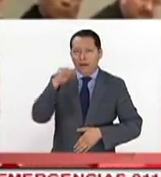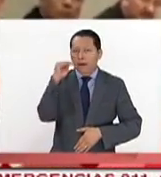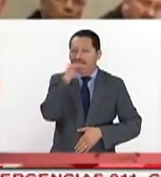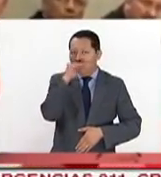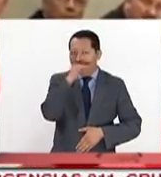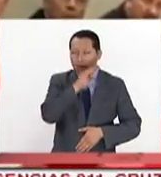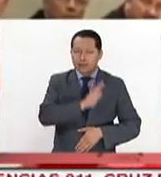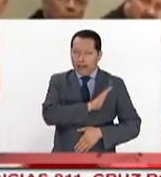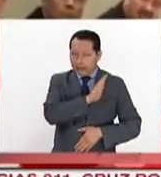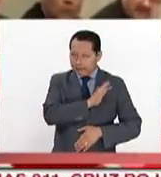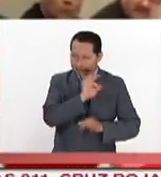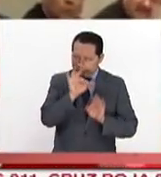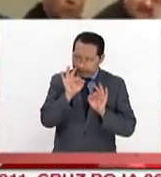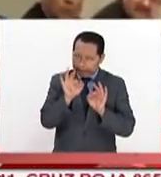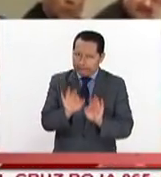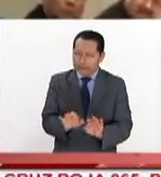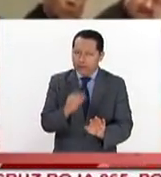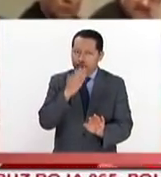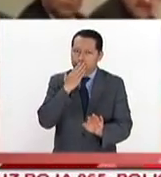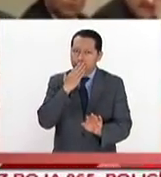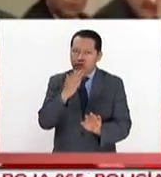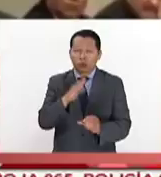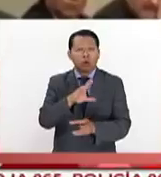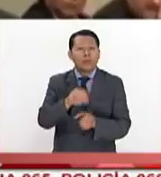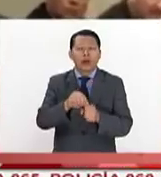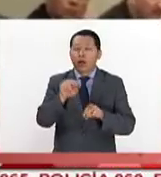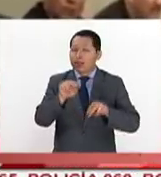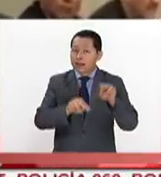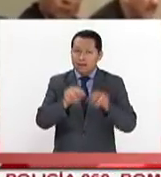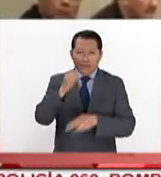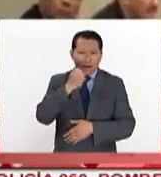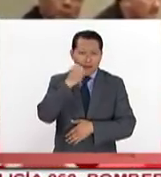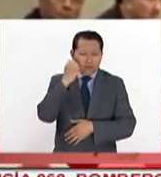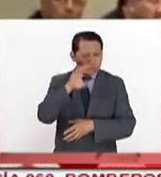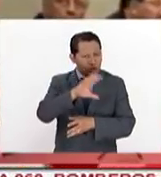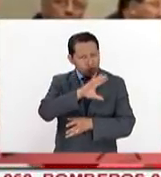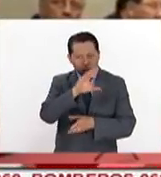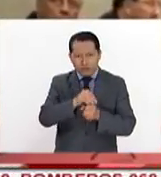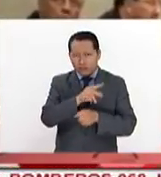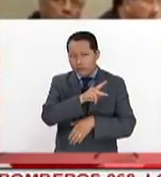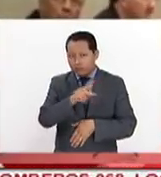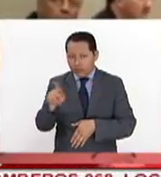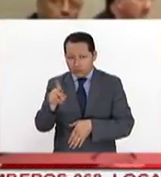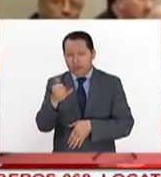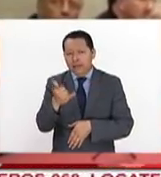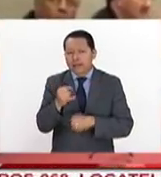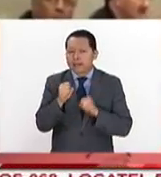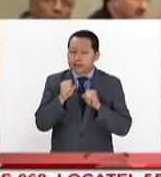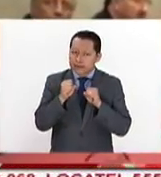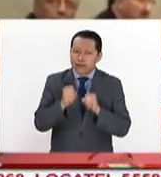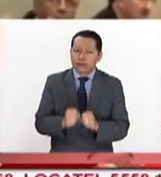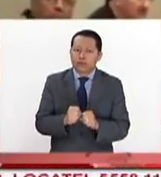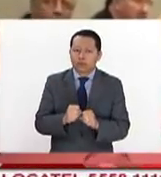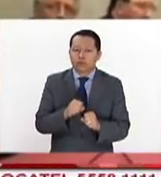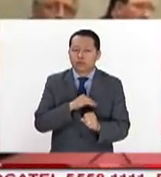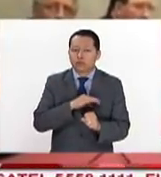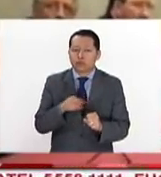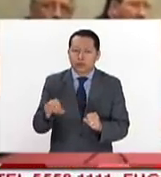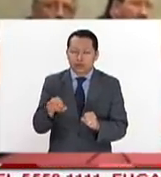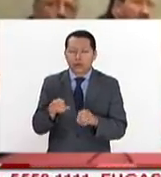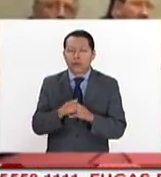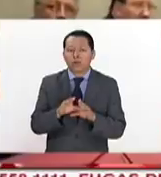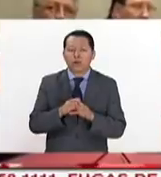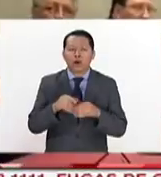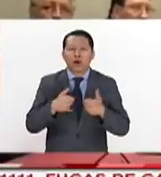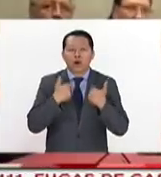de calidad en todos los niveles escolares y garantizar a